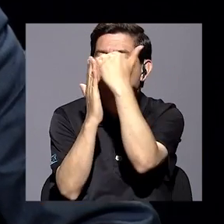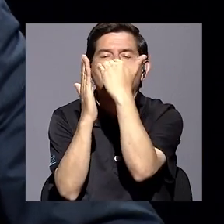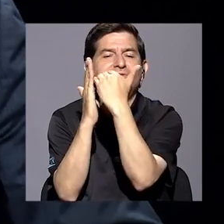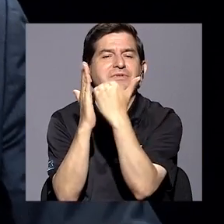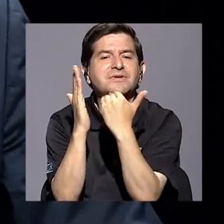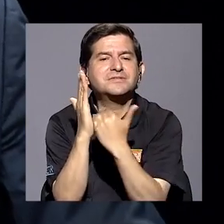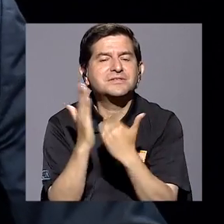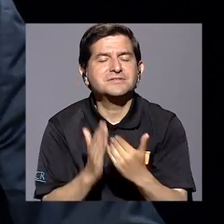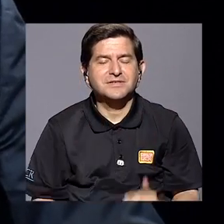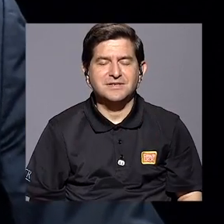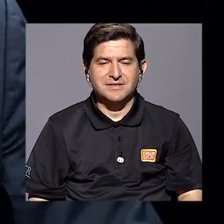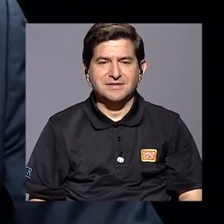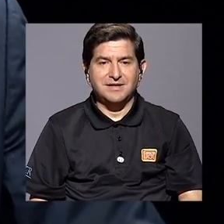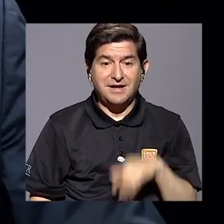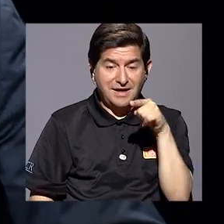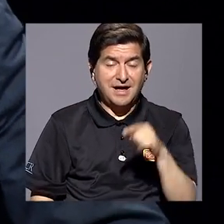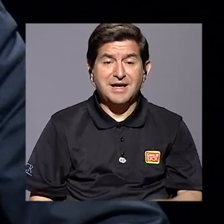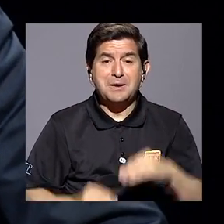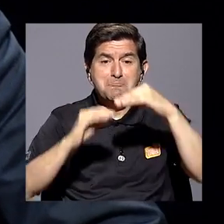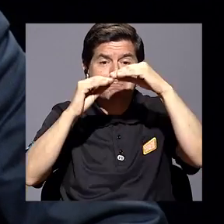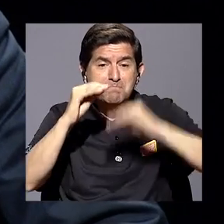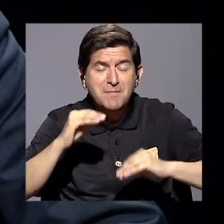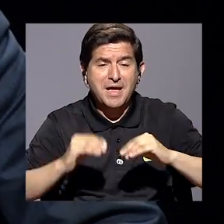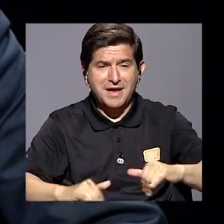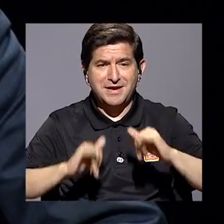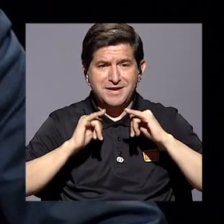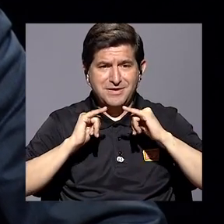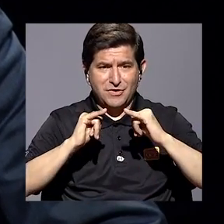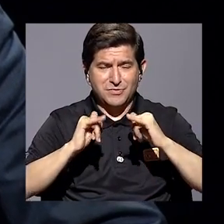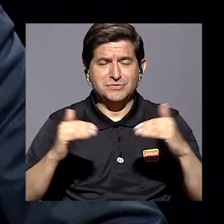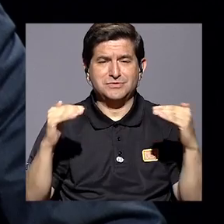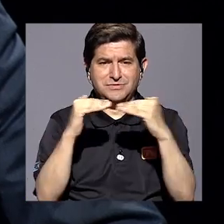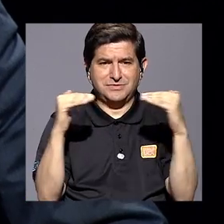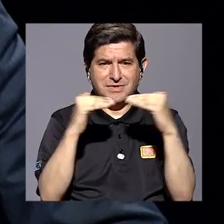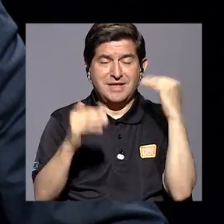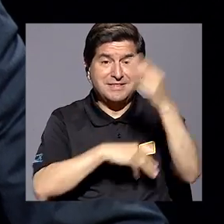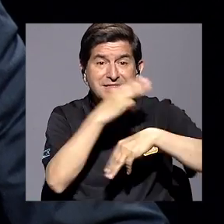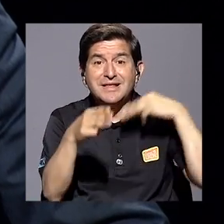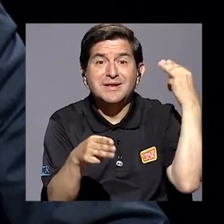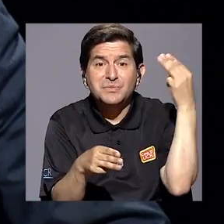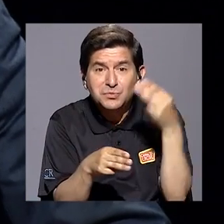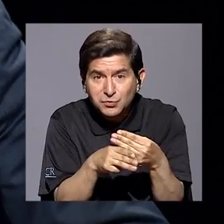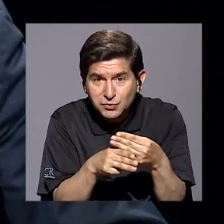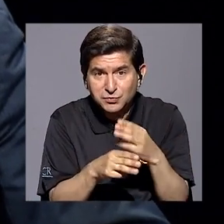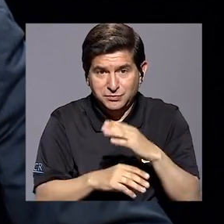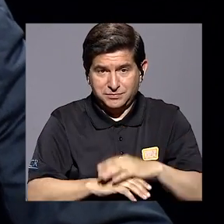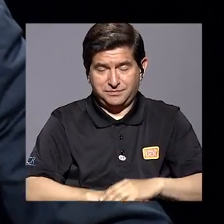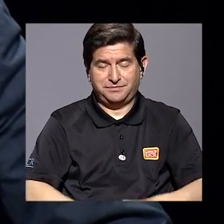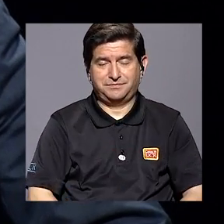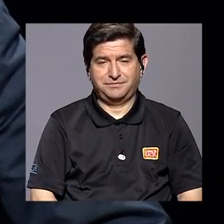lista de abajo hacia arriba de los menos equitativos a nivel mundial